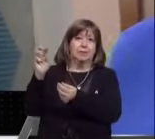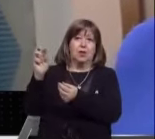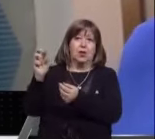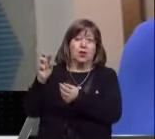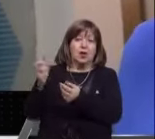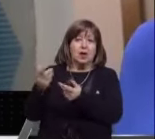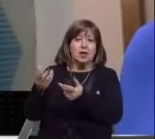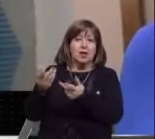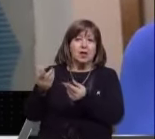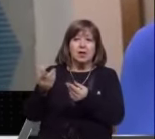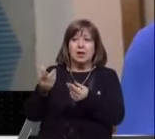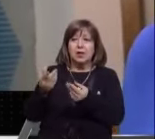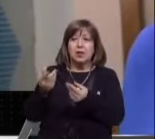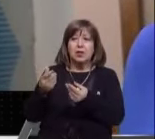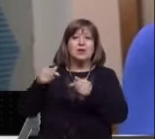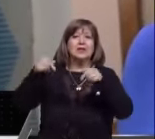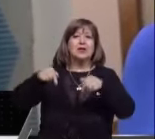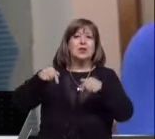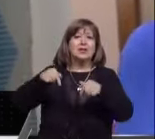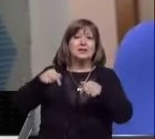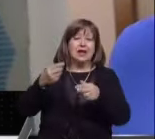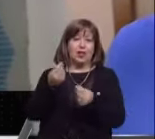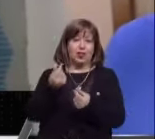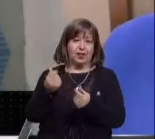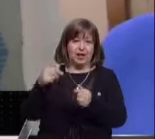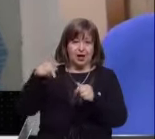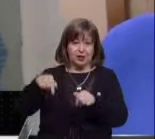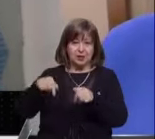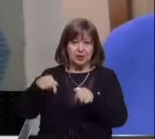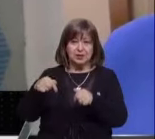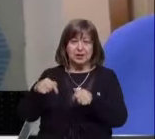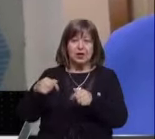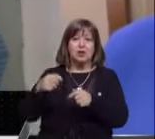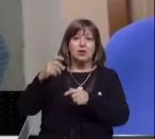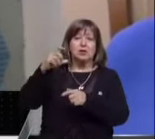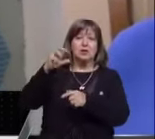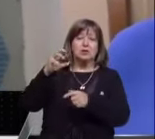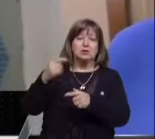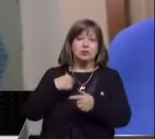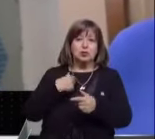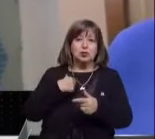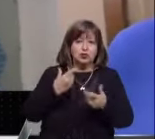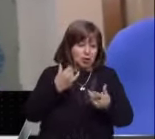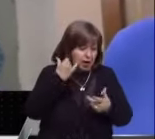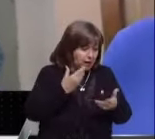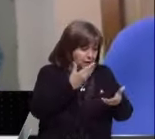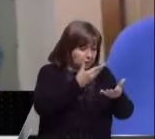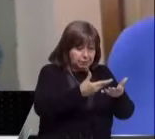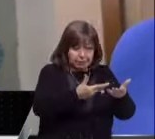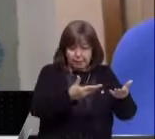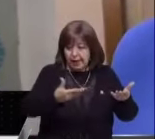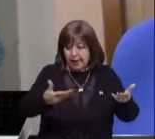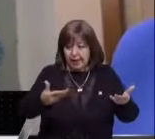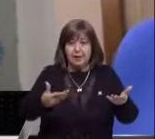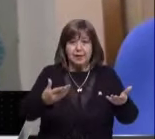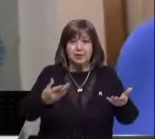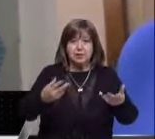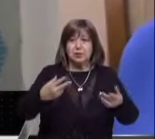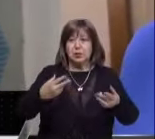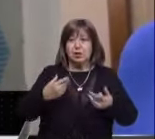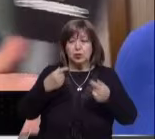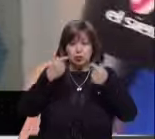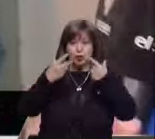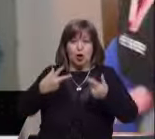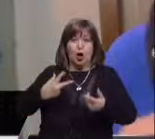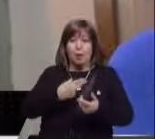pero nosotros seguimos, digamos, sensiblemente atendiendo a la gente con lo que podemos y lo que tenemos, pero cada vez tenemos y podemos menos, ese es el